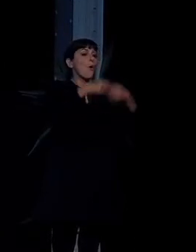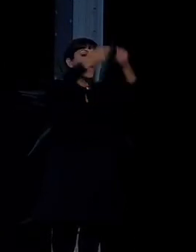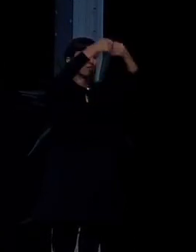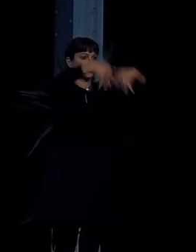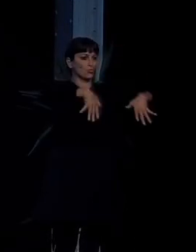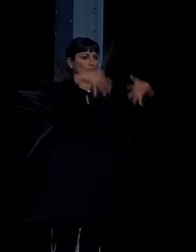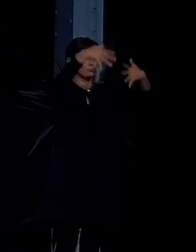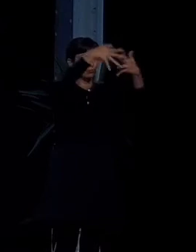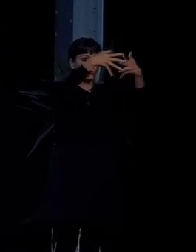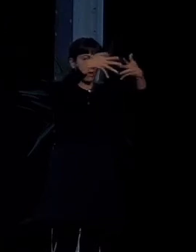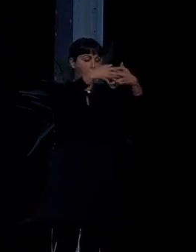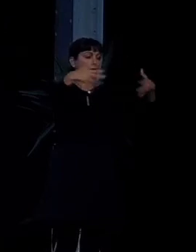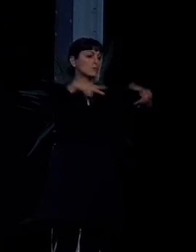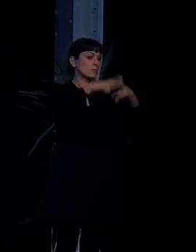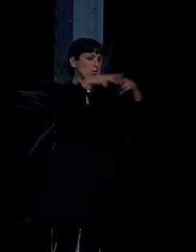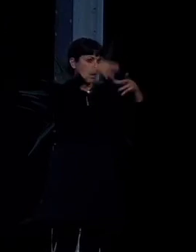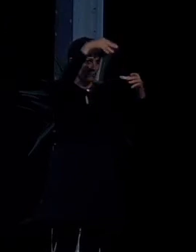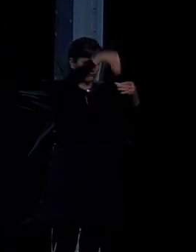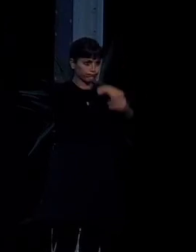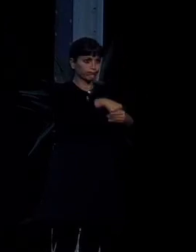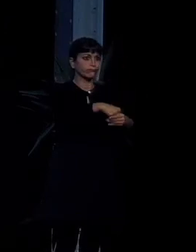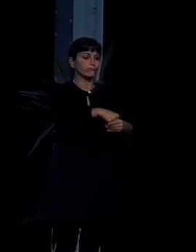que construye este relato, ¿no?